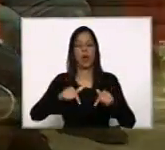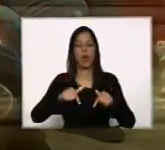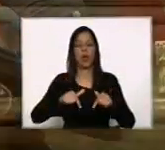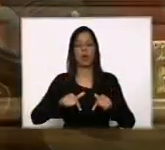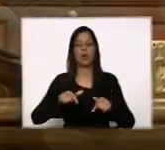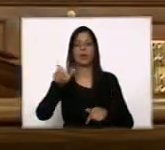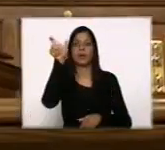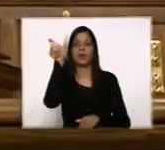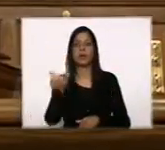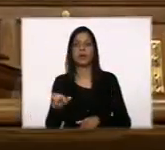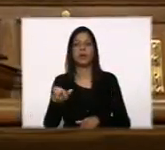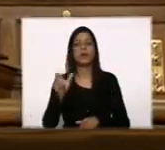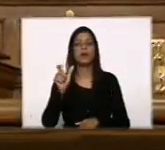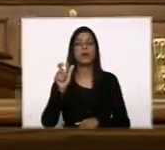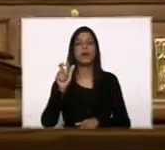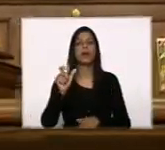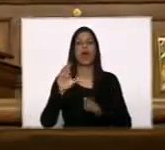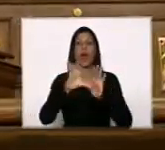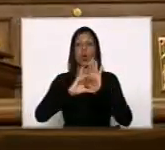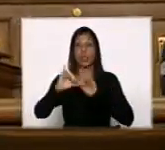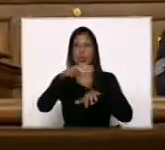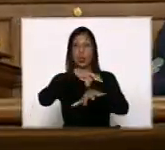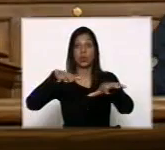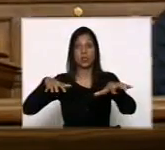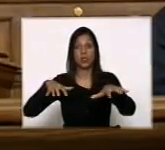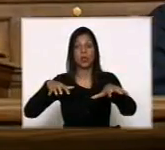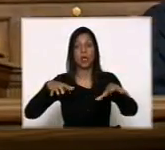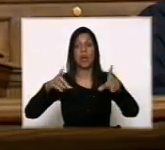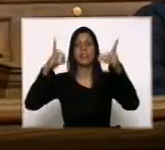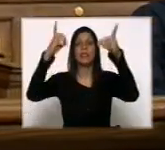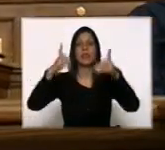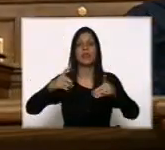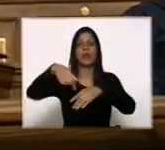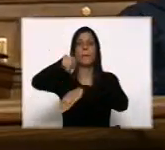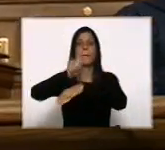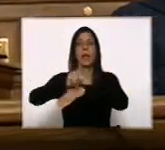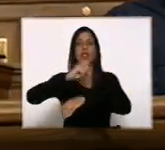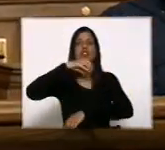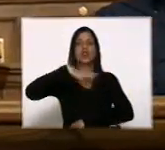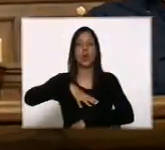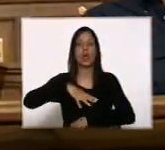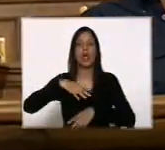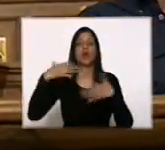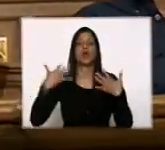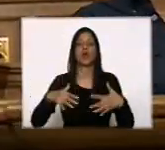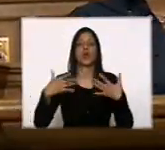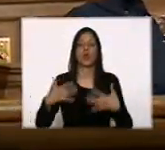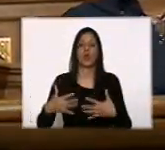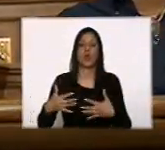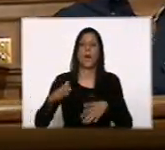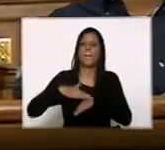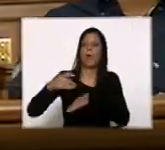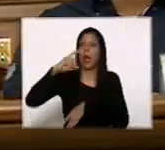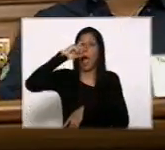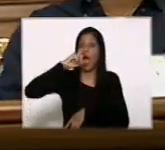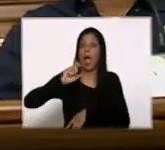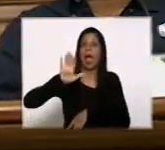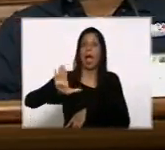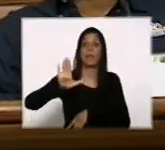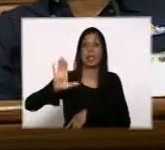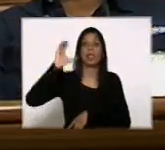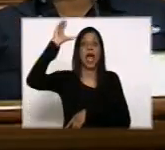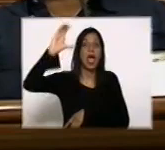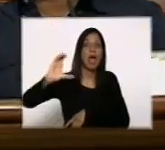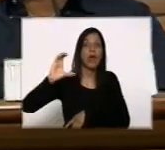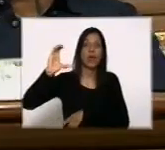constituyente va a adoptar una decisión histórica, porque frente a las amenazas